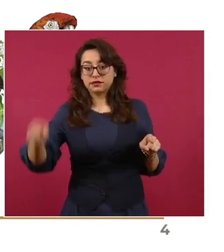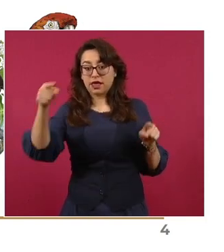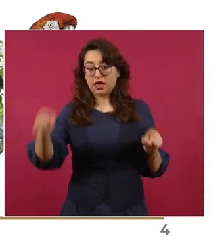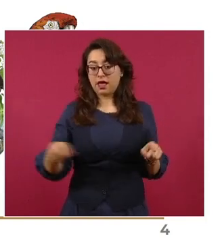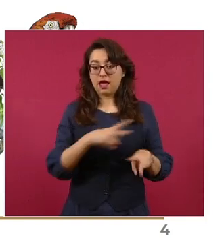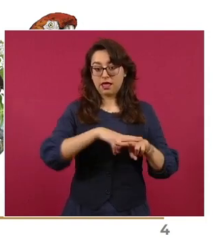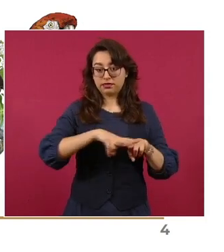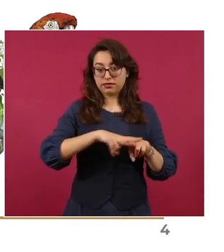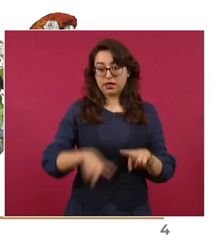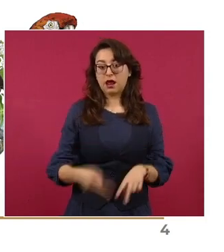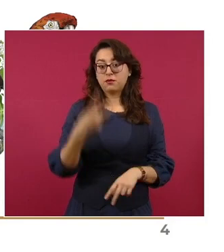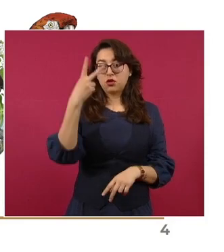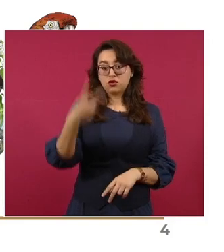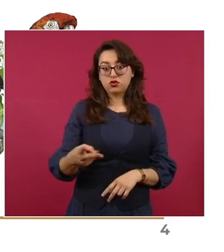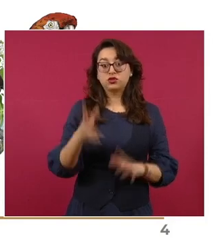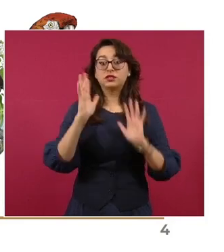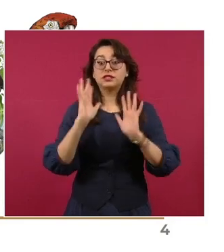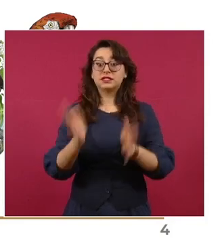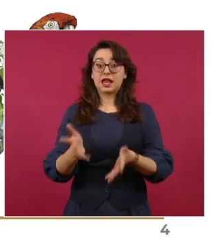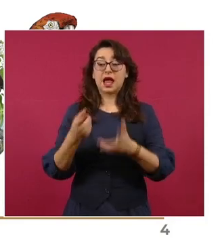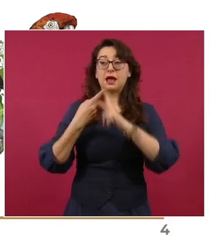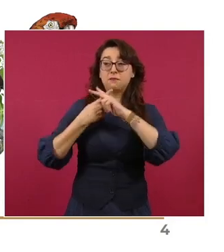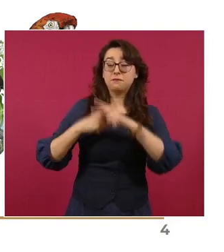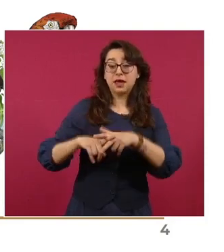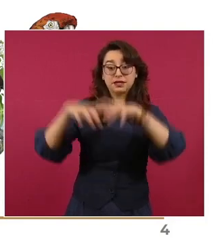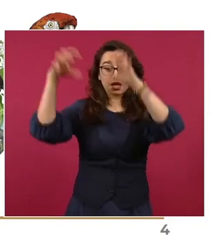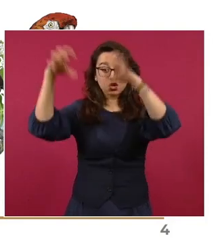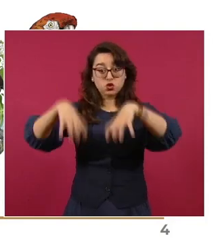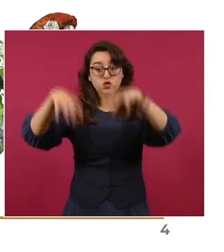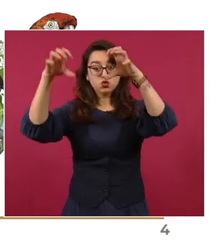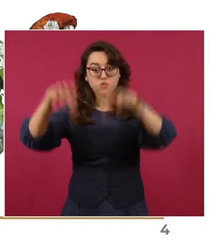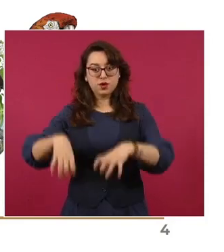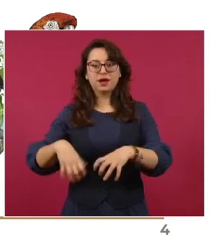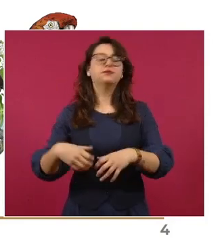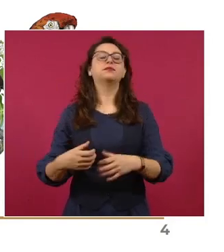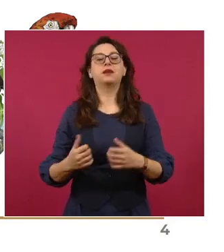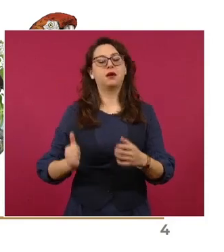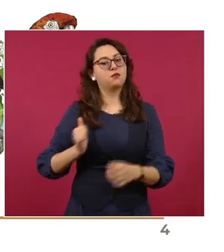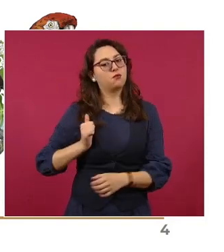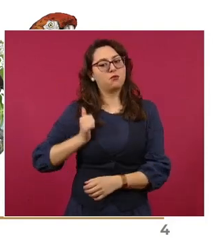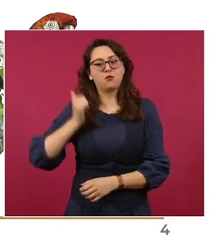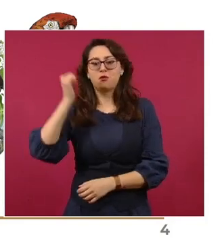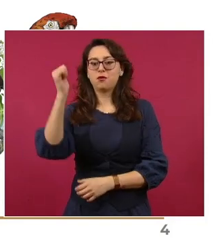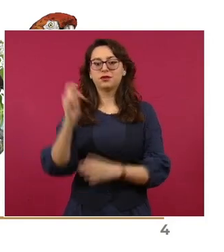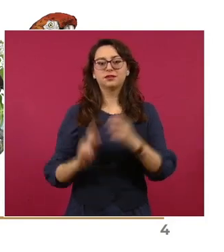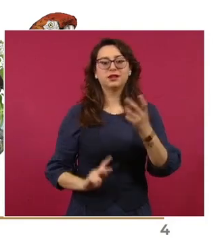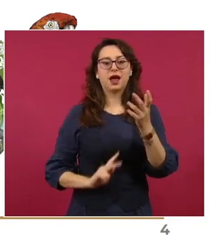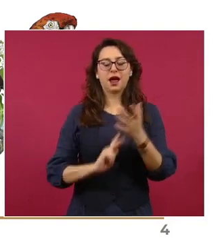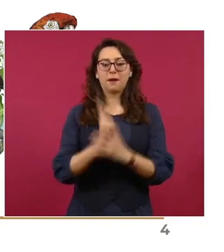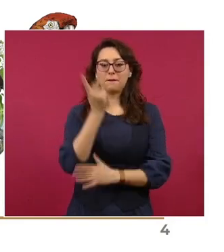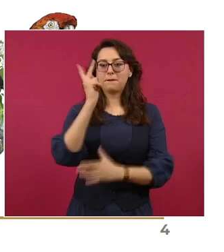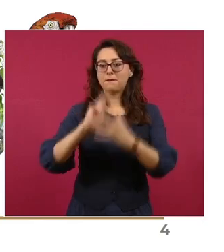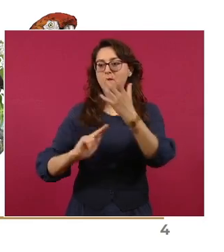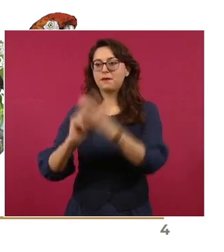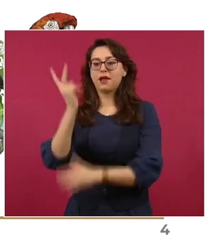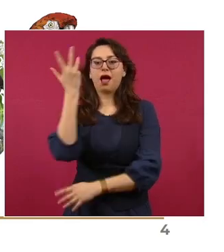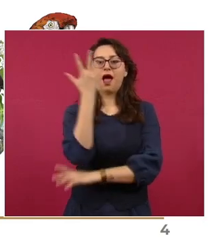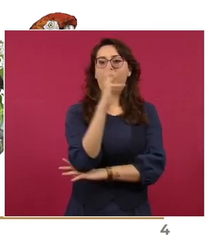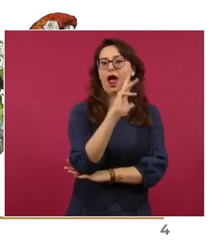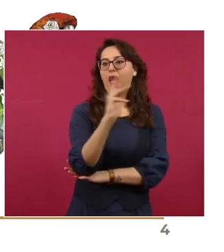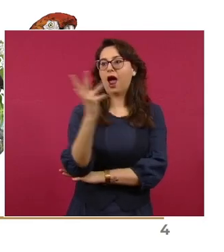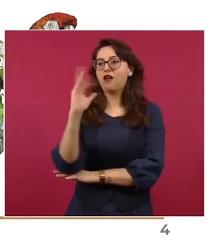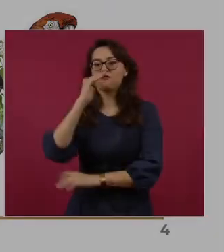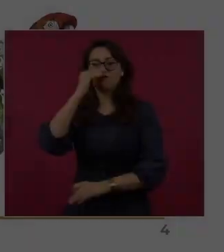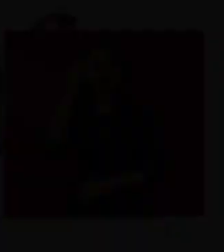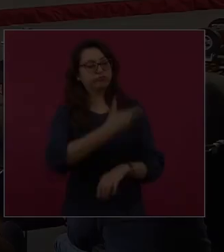este inicio de temporadas de lluvia inicie la siembra de los árboles florales que se van a sembrar en toda la